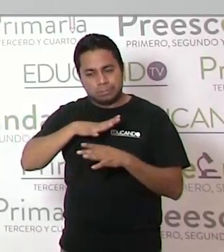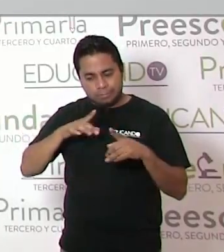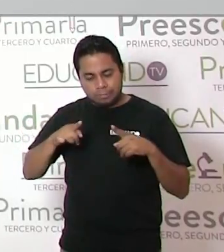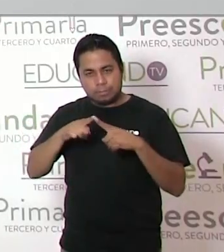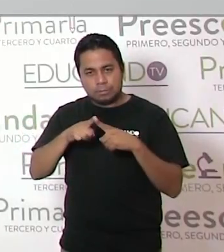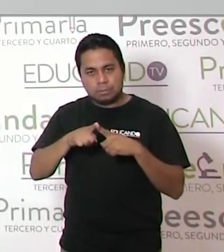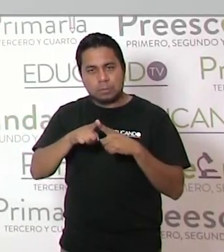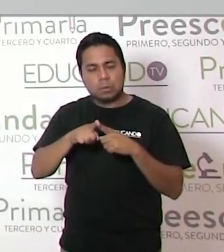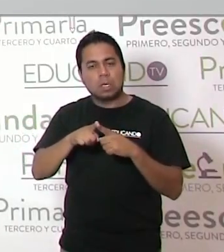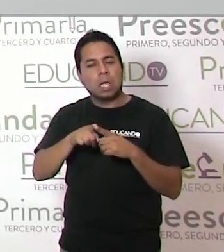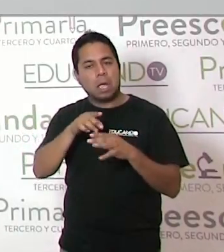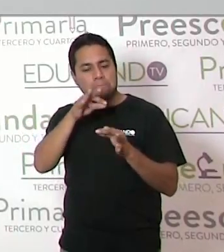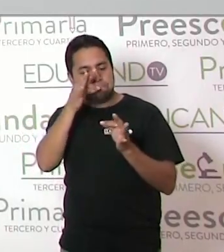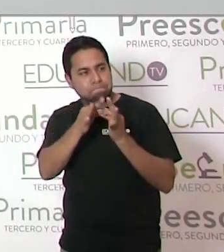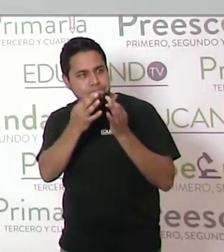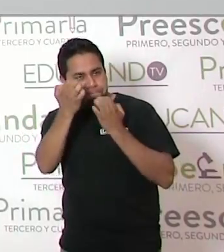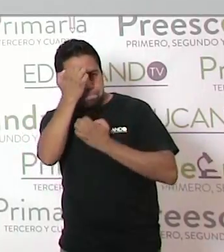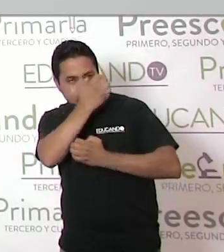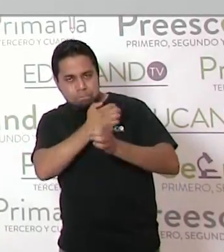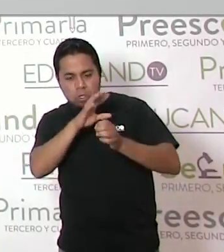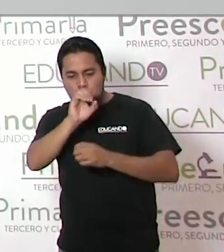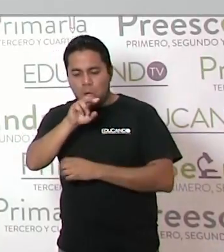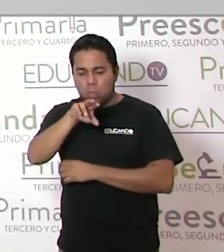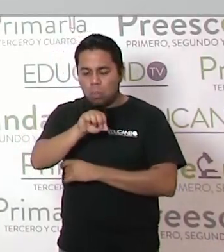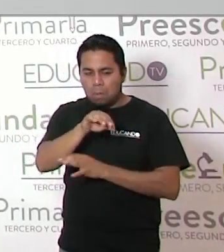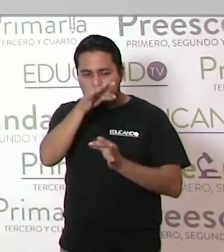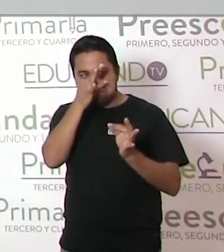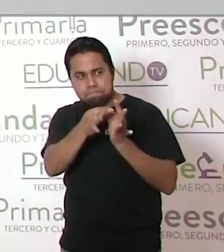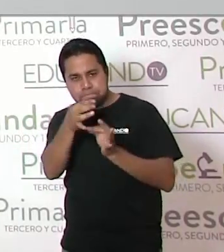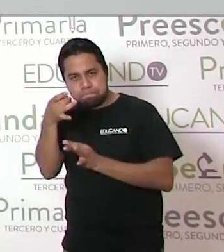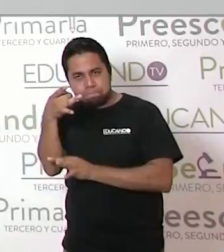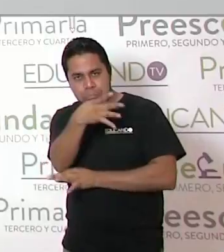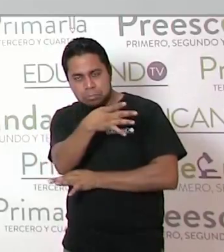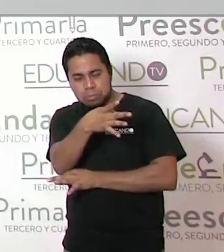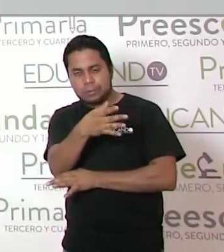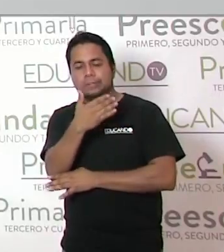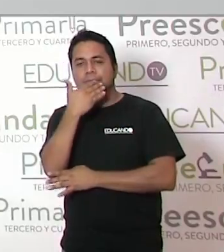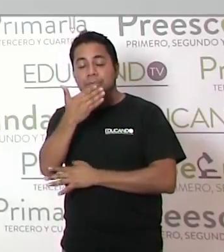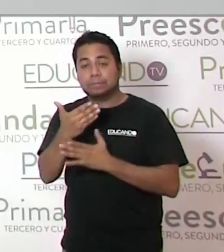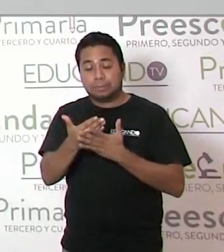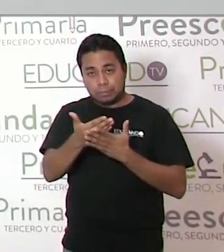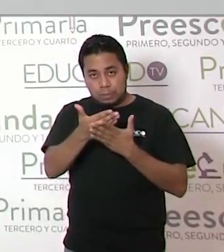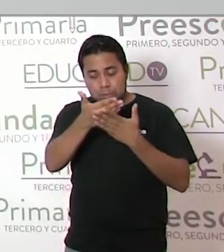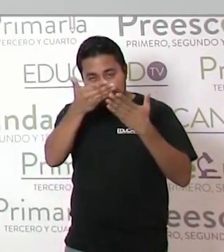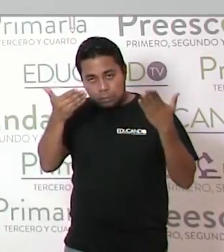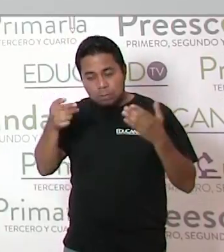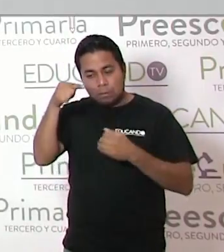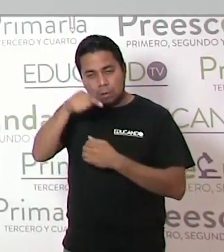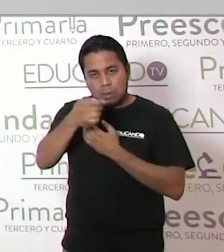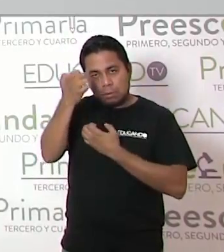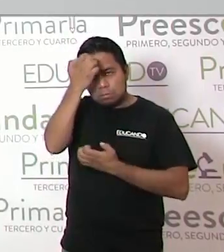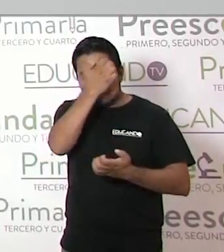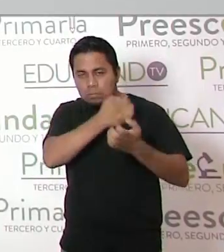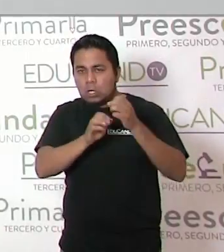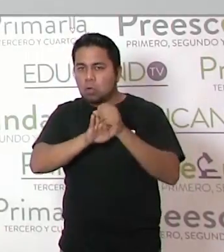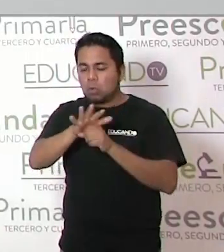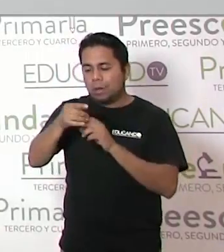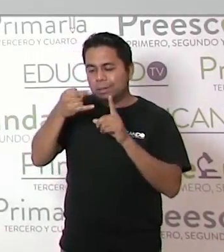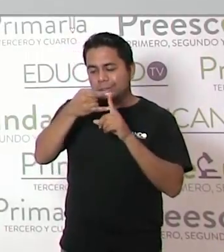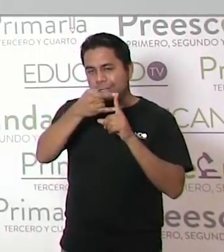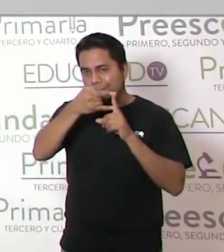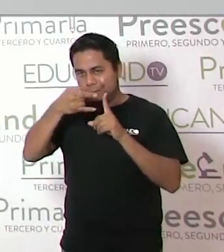Hemos acabado de analizar los conos. Ahora vamos a analizar el